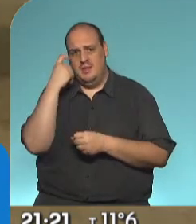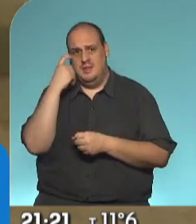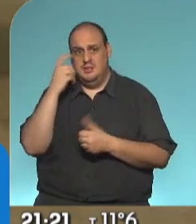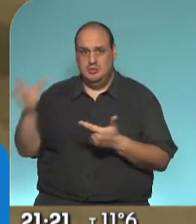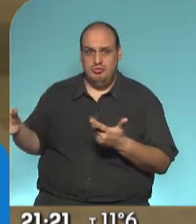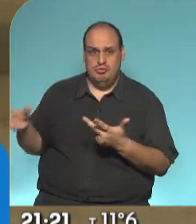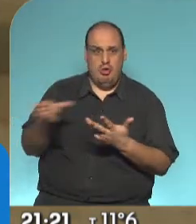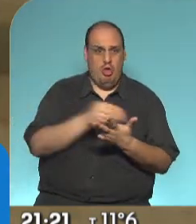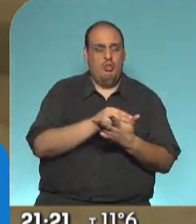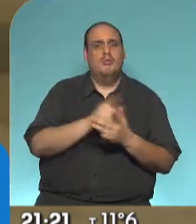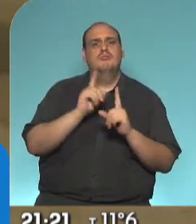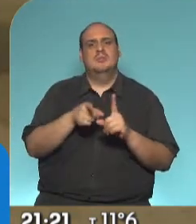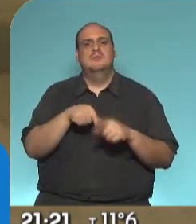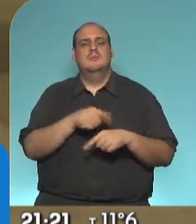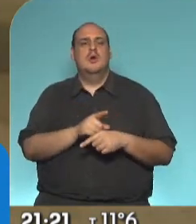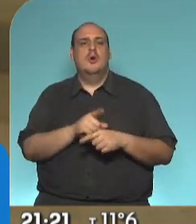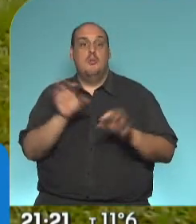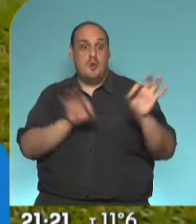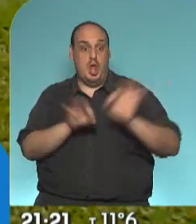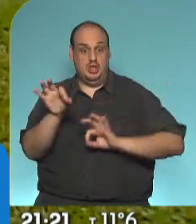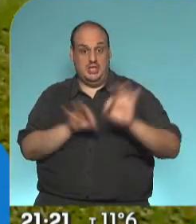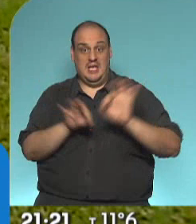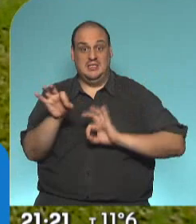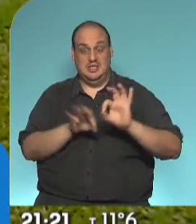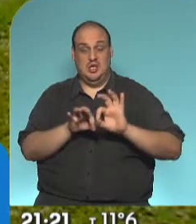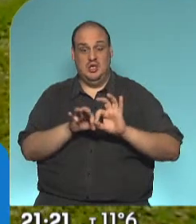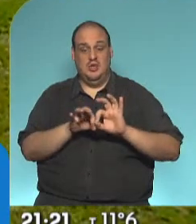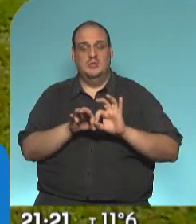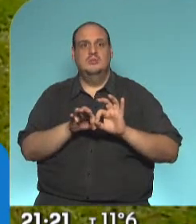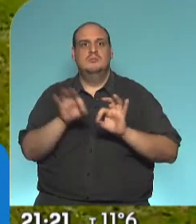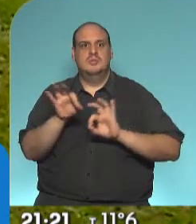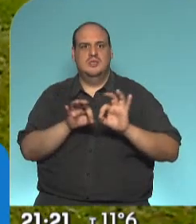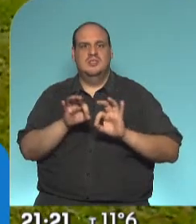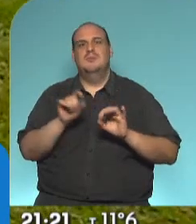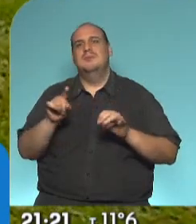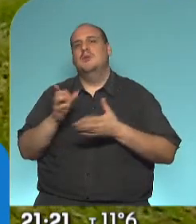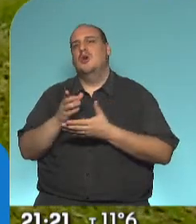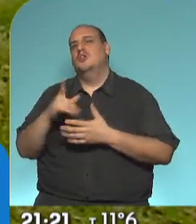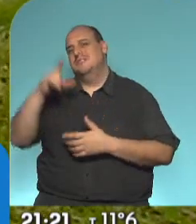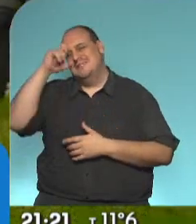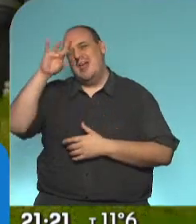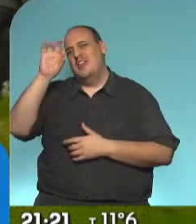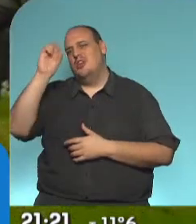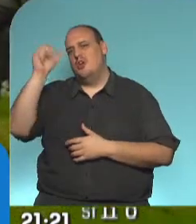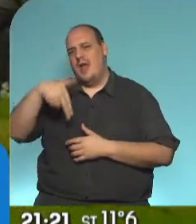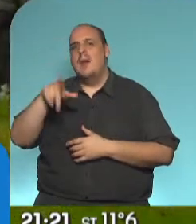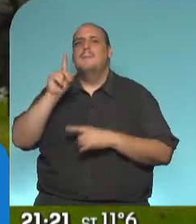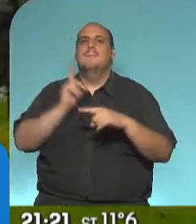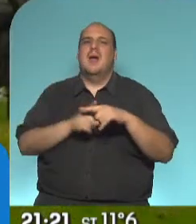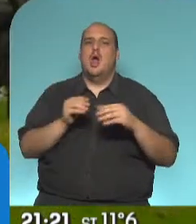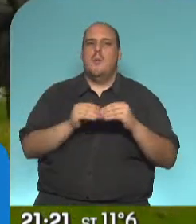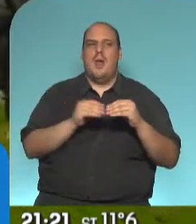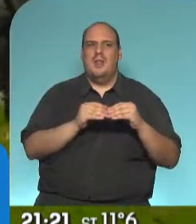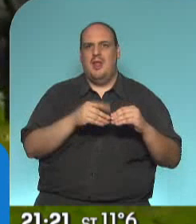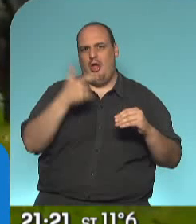ser en el marco del seguimiento del dispositivo que forma parte de Sedronar y un acompañante partner. Muchos de los jóvenes, las jóvenes